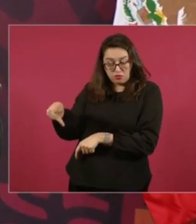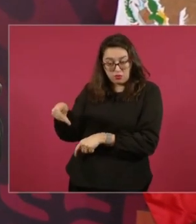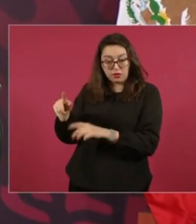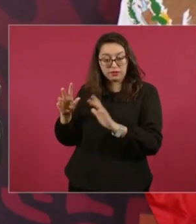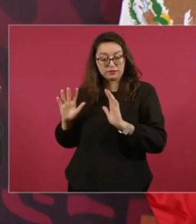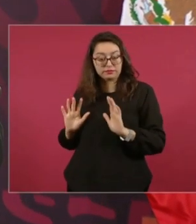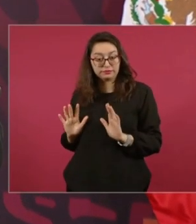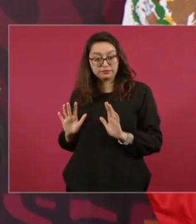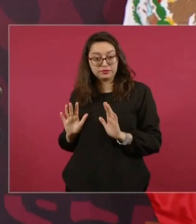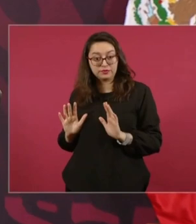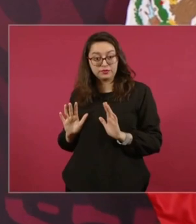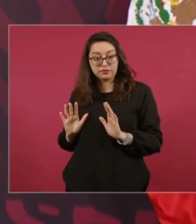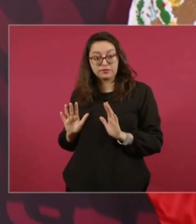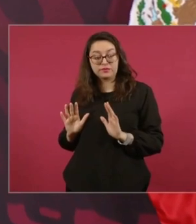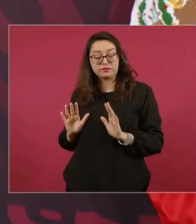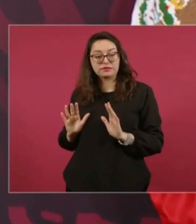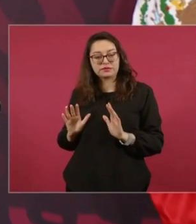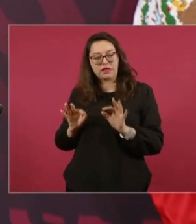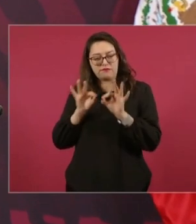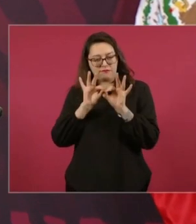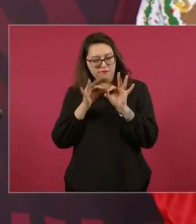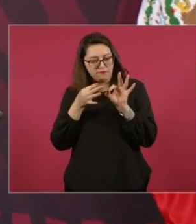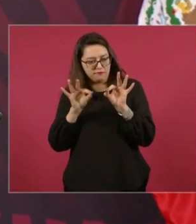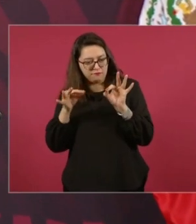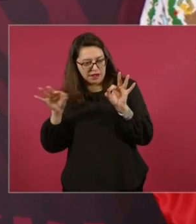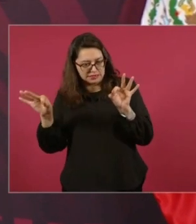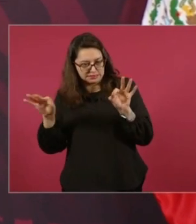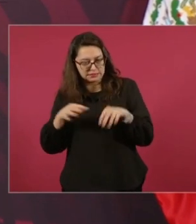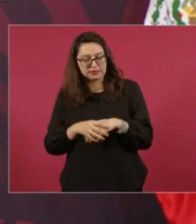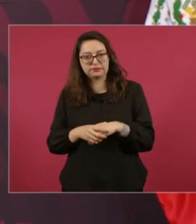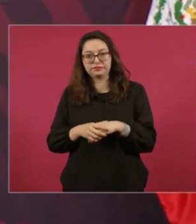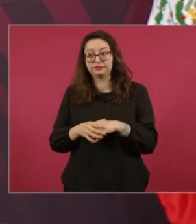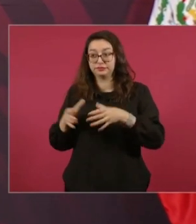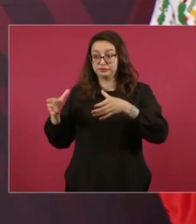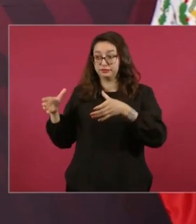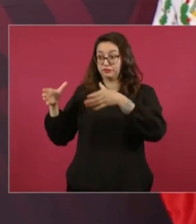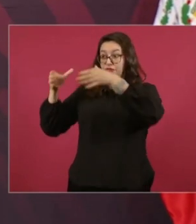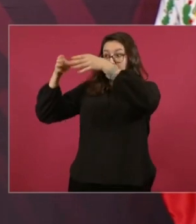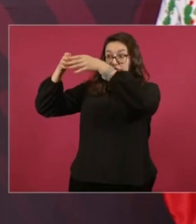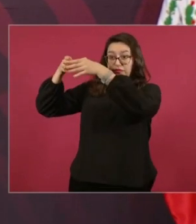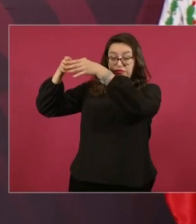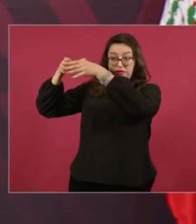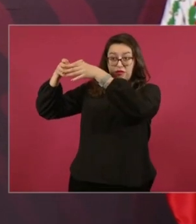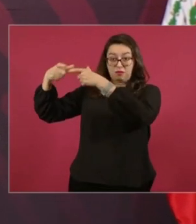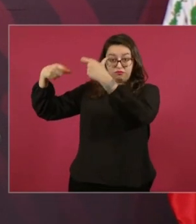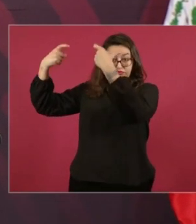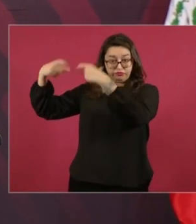la frase esa de que si llueve fuerte, arriba gotea abajo